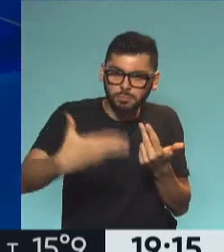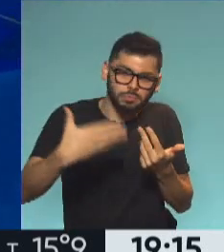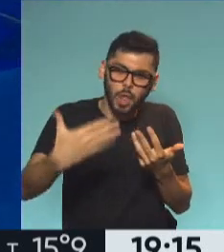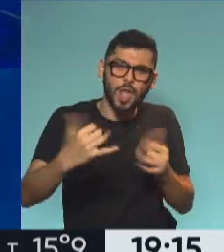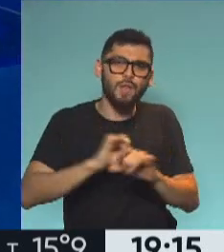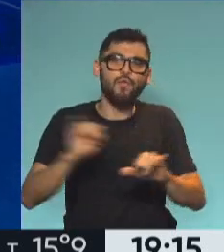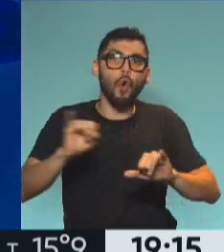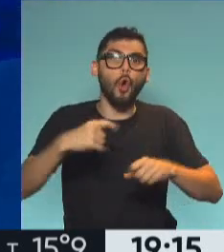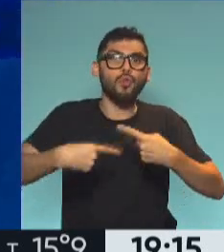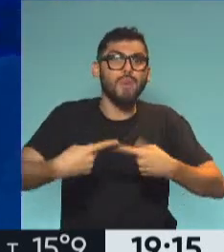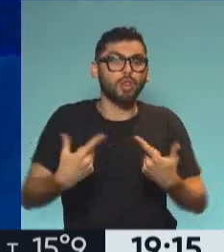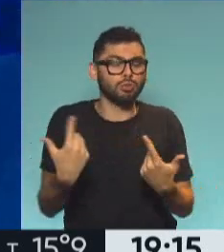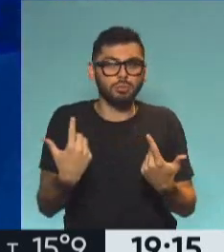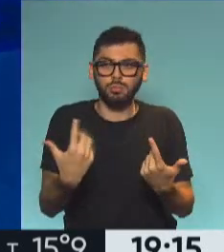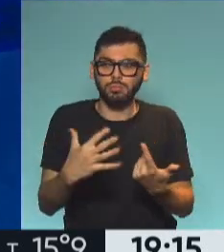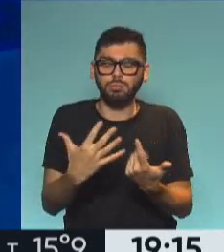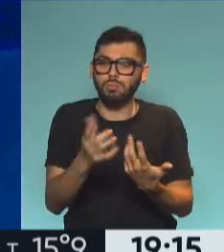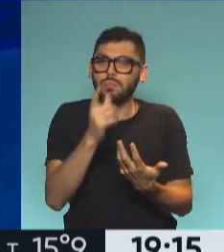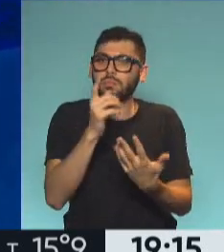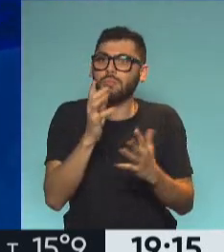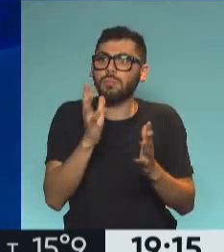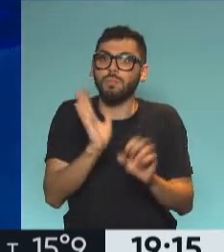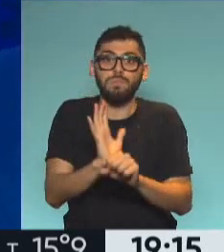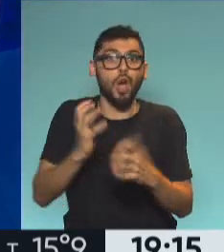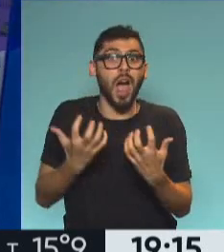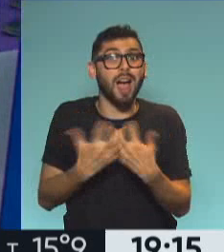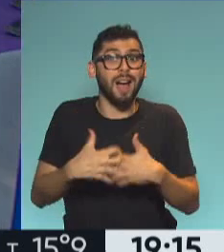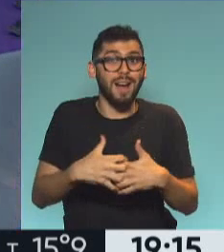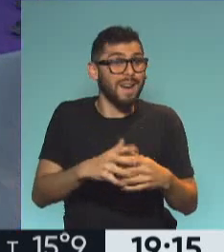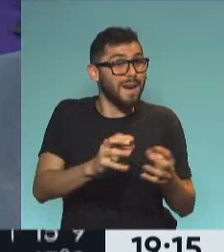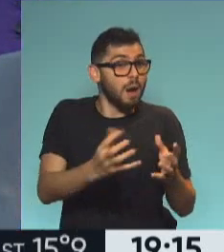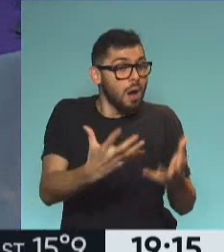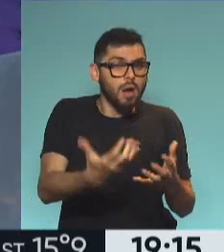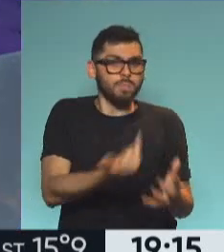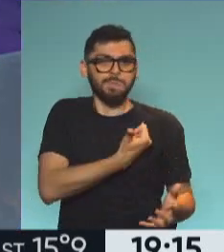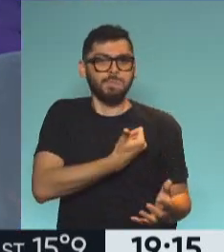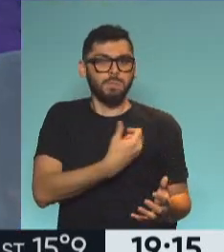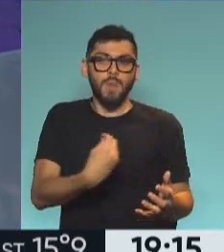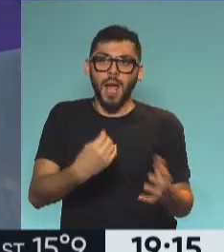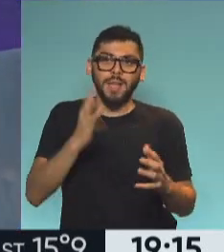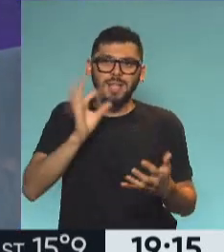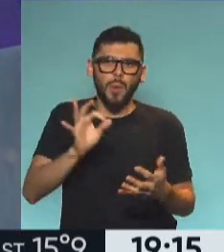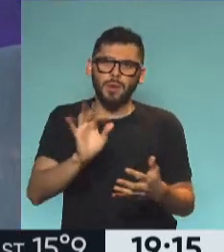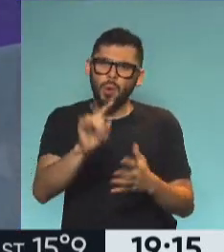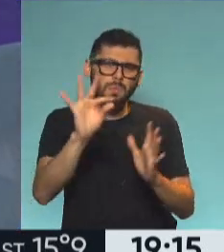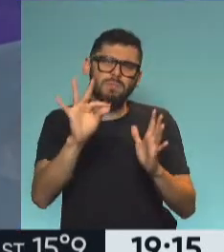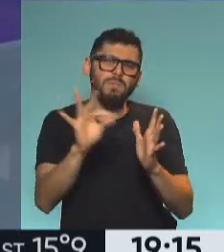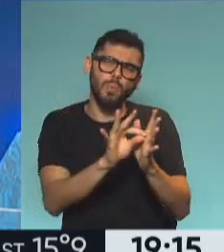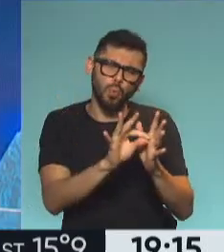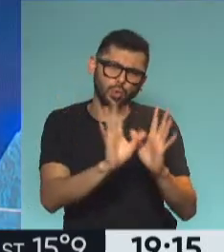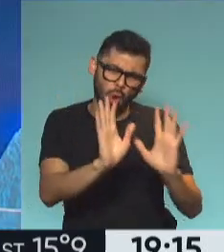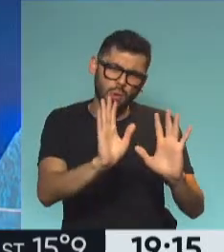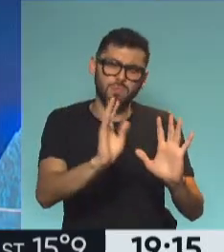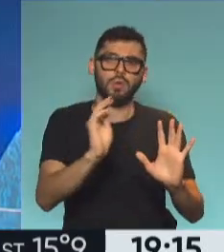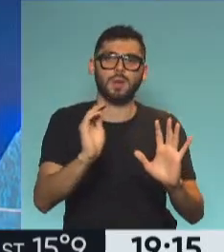que tener información, le diría, instantánea de cómo va para poder determinar qué es lo que va a hacer. Pongo punto allí, doctor, porque luego lo vamos a